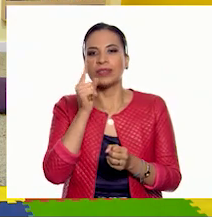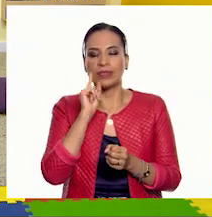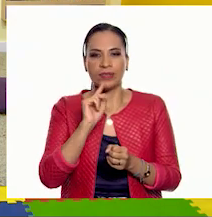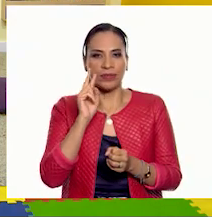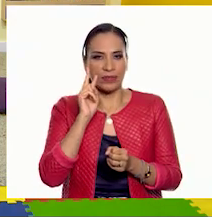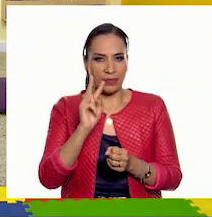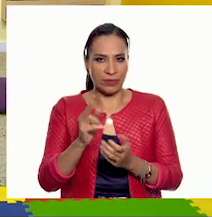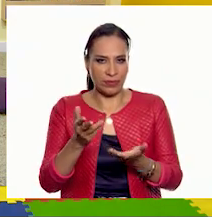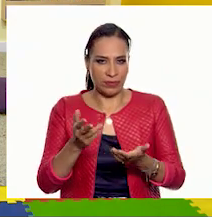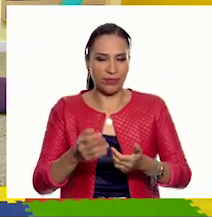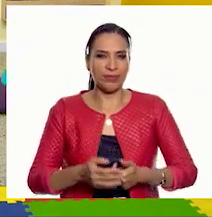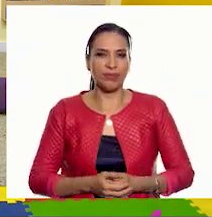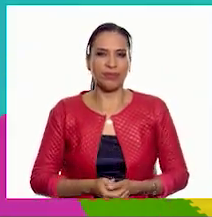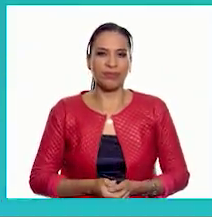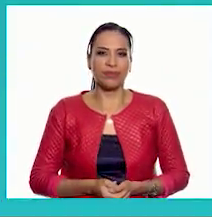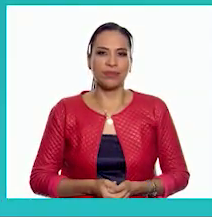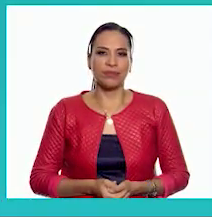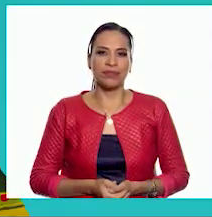niños. Vamos a verlos.